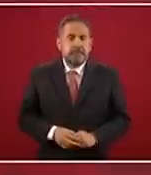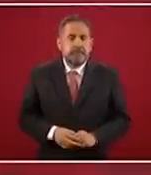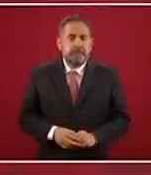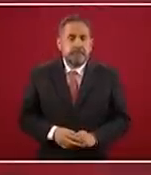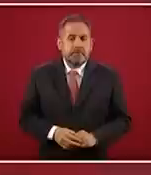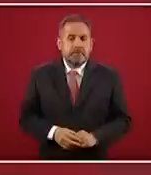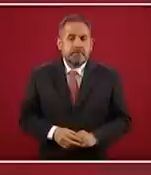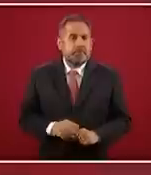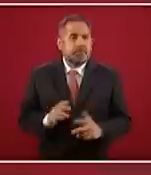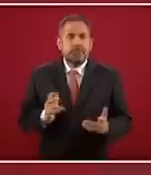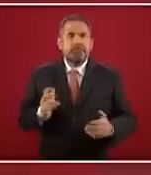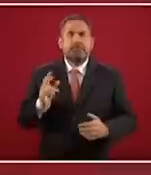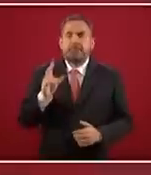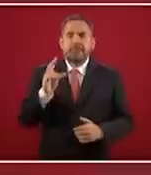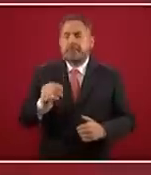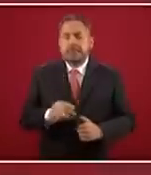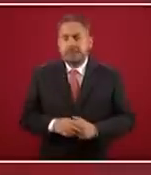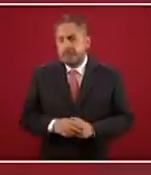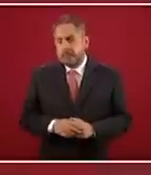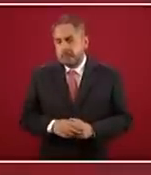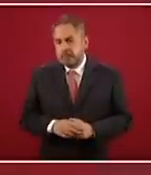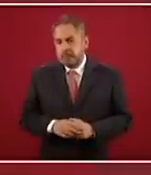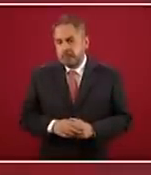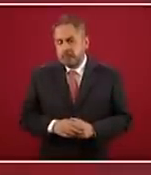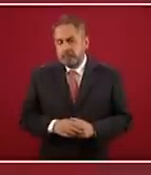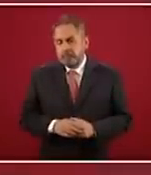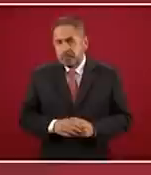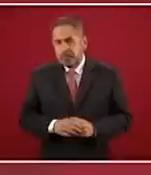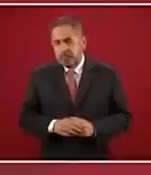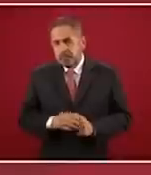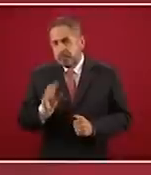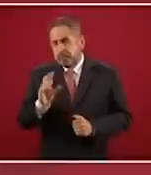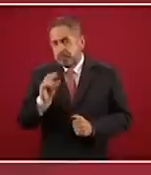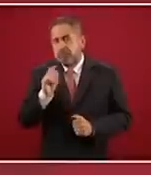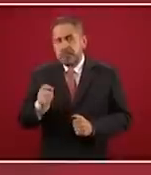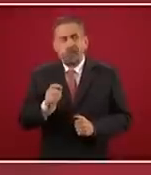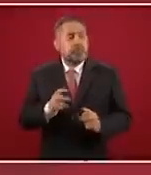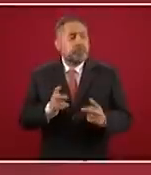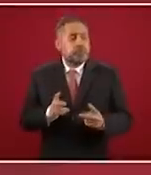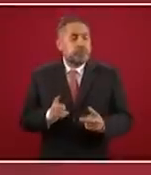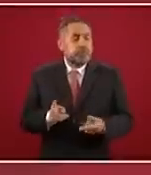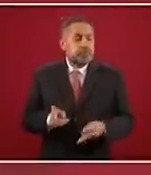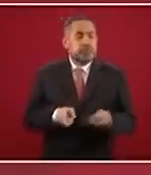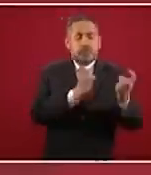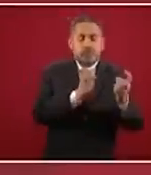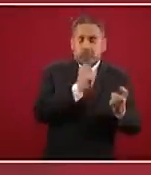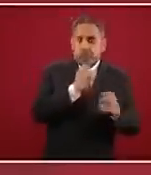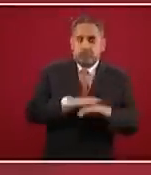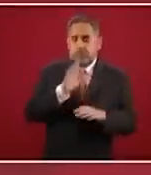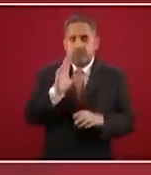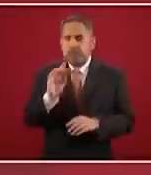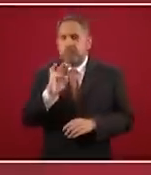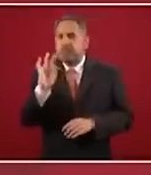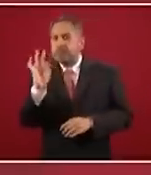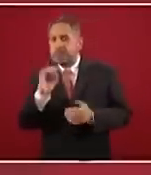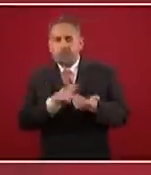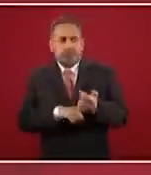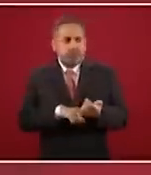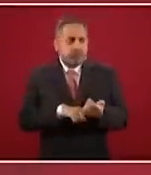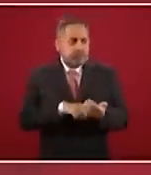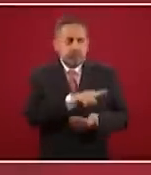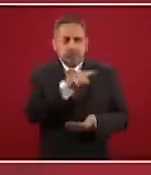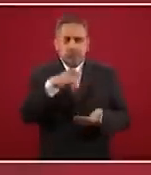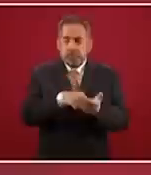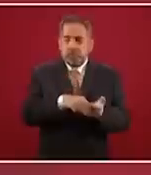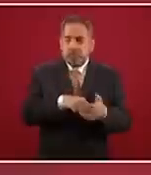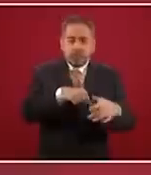o sea, que no es solo el robo, sino debilitar la